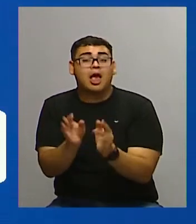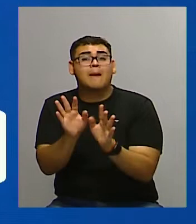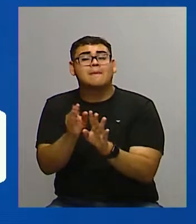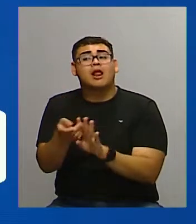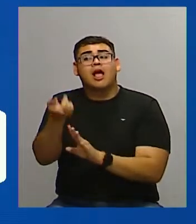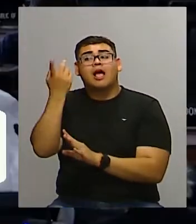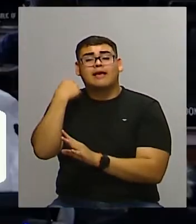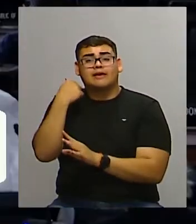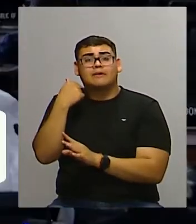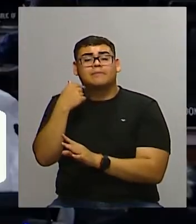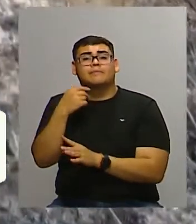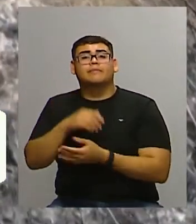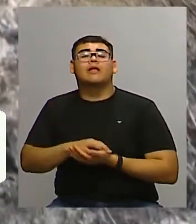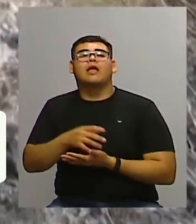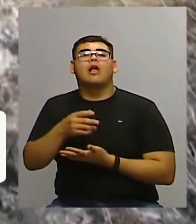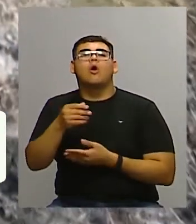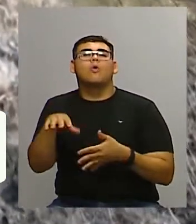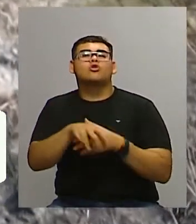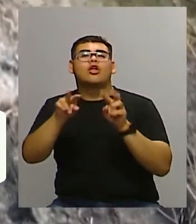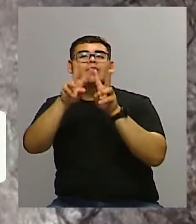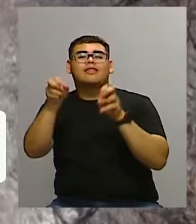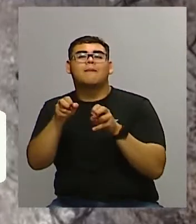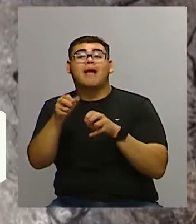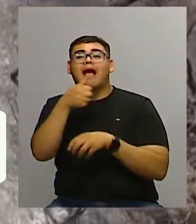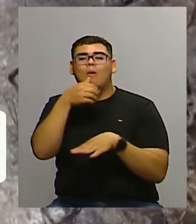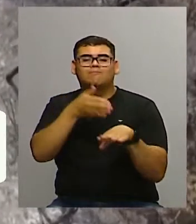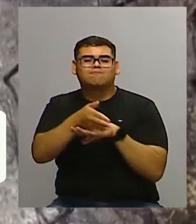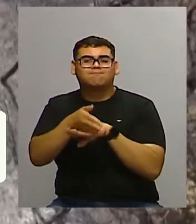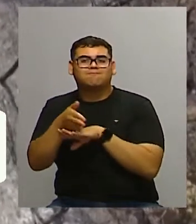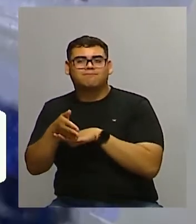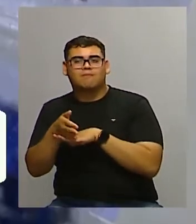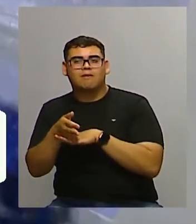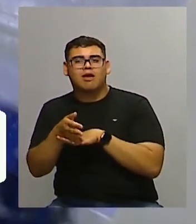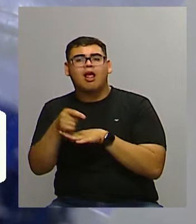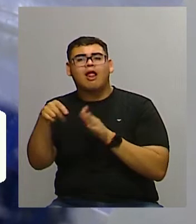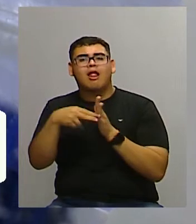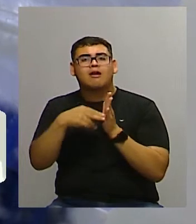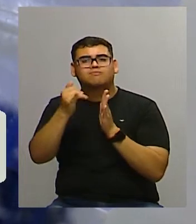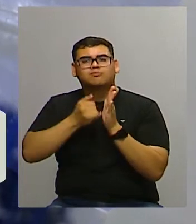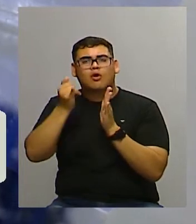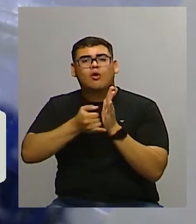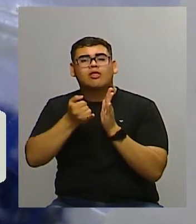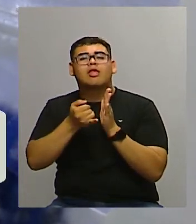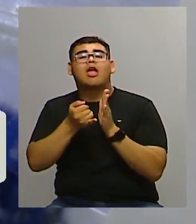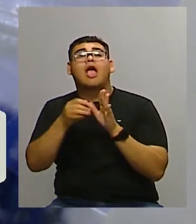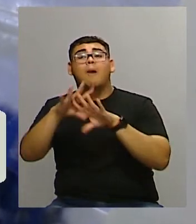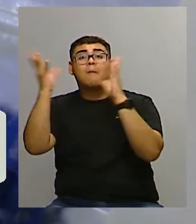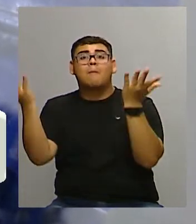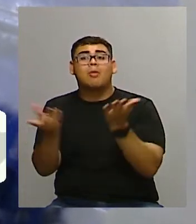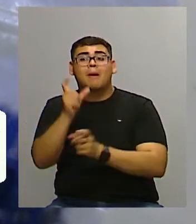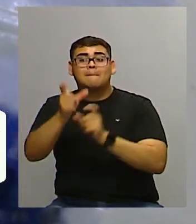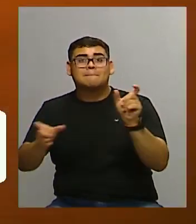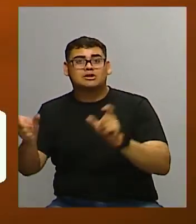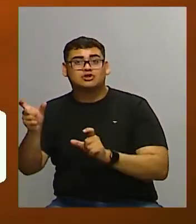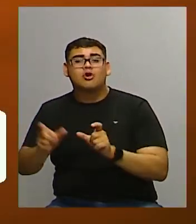síntesis del Día del Acceso al Agua decía que la mitad de la población mundial en el 2025, o sea,